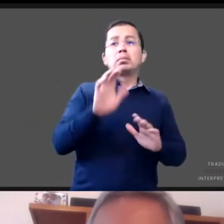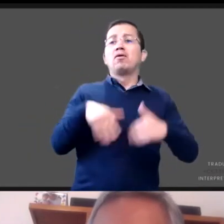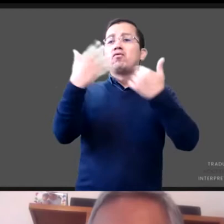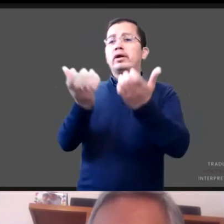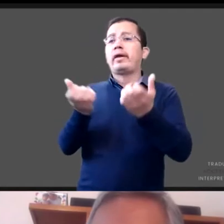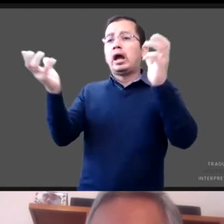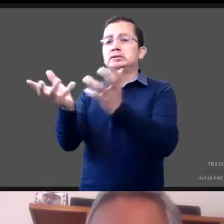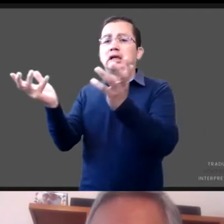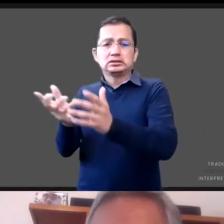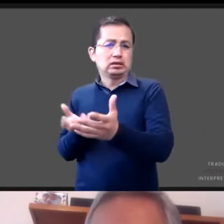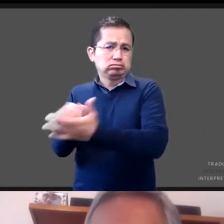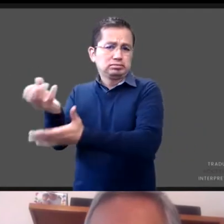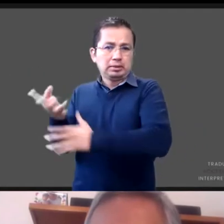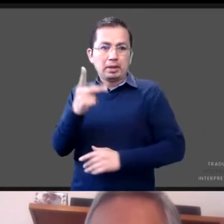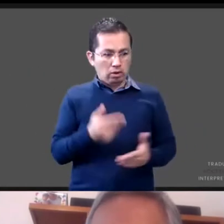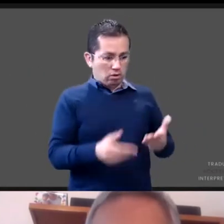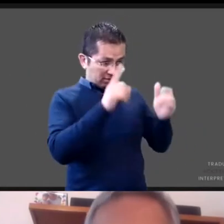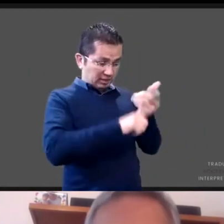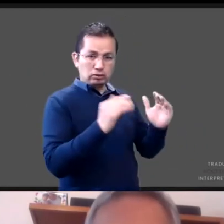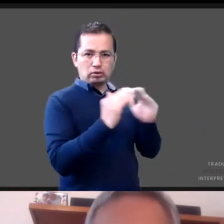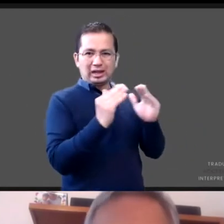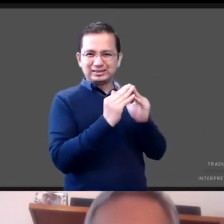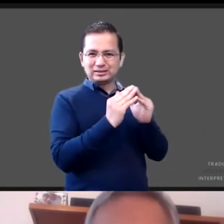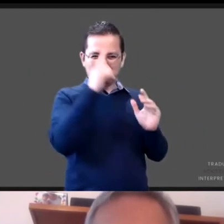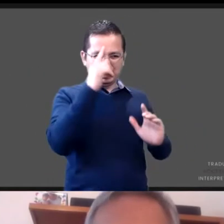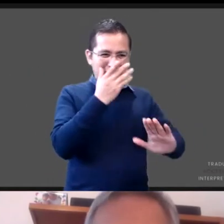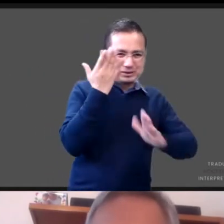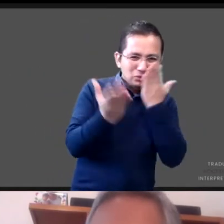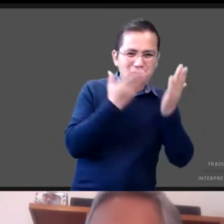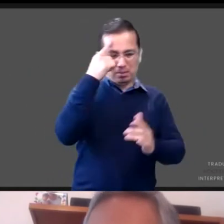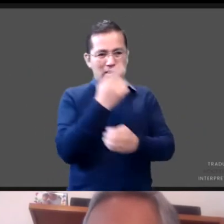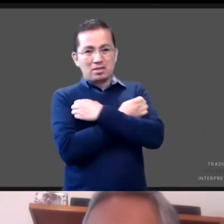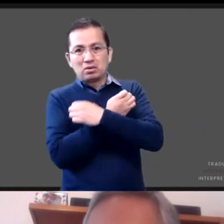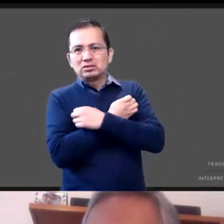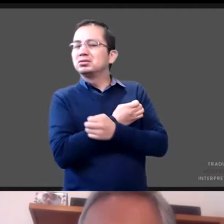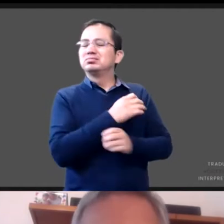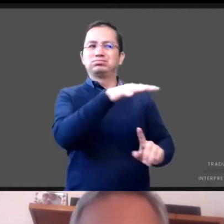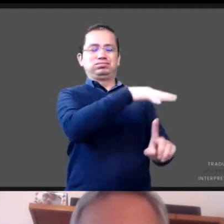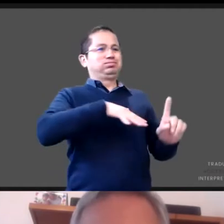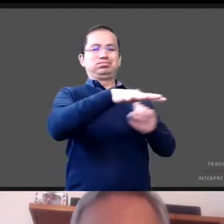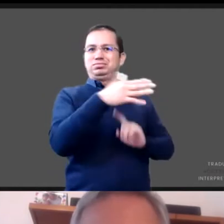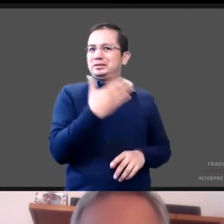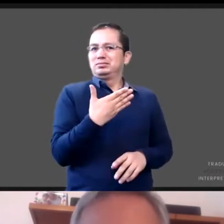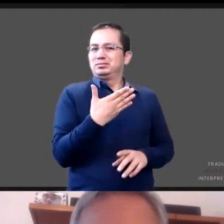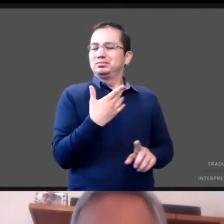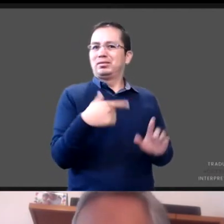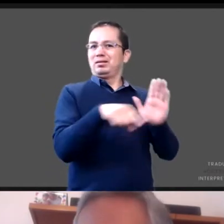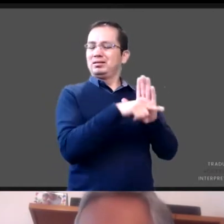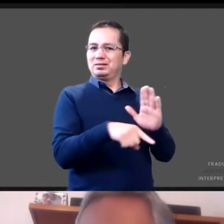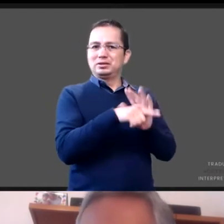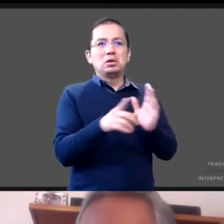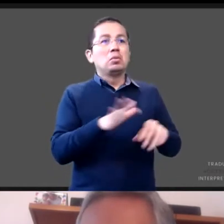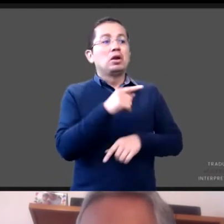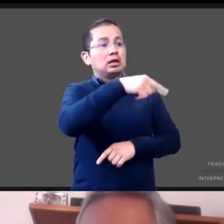educación. Todos estos temas que se relacionan con la ansiedad, con la depresión que pues, las